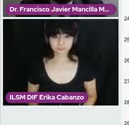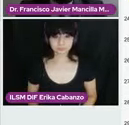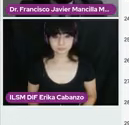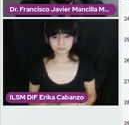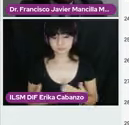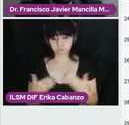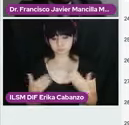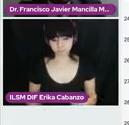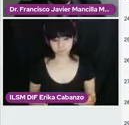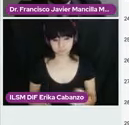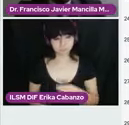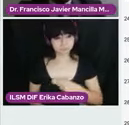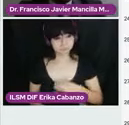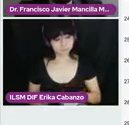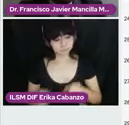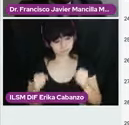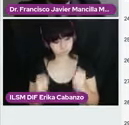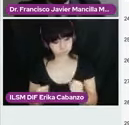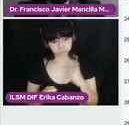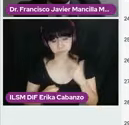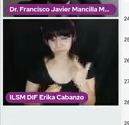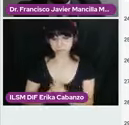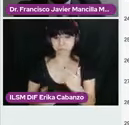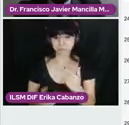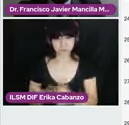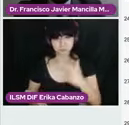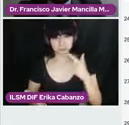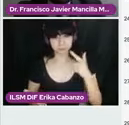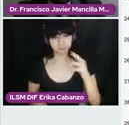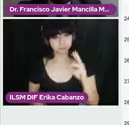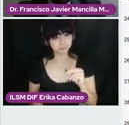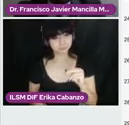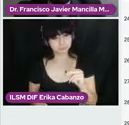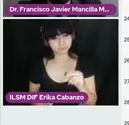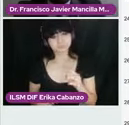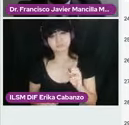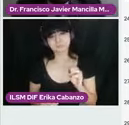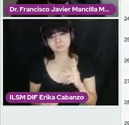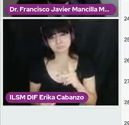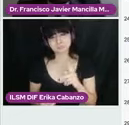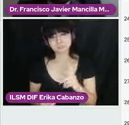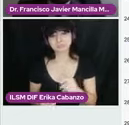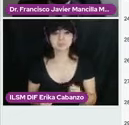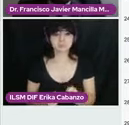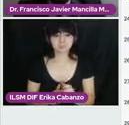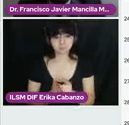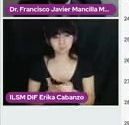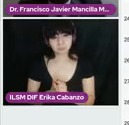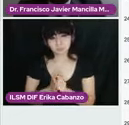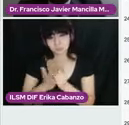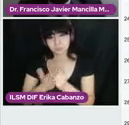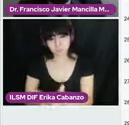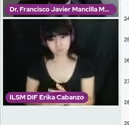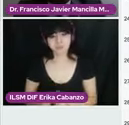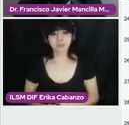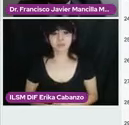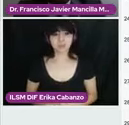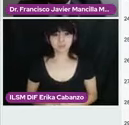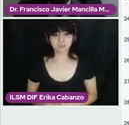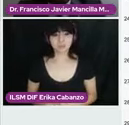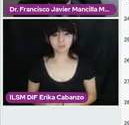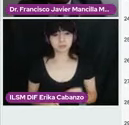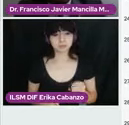seguros de que no hay nada grave, podemos suministrar folletos, sugerir libros de autoayuda, ¿sí? Ese tipo de